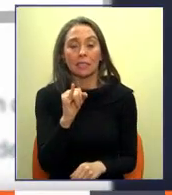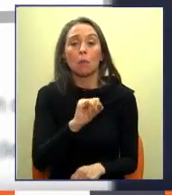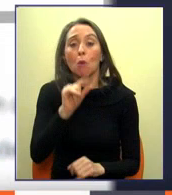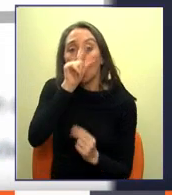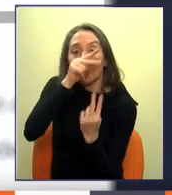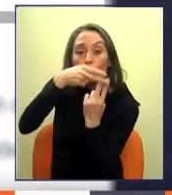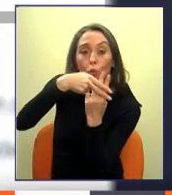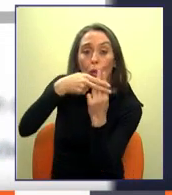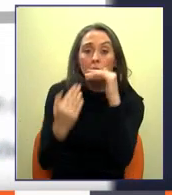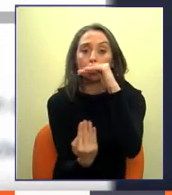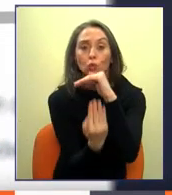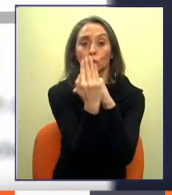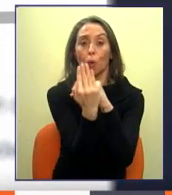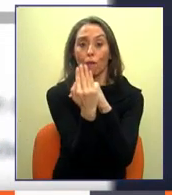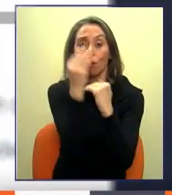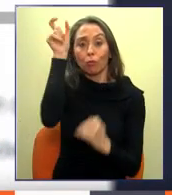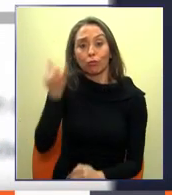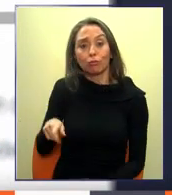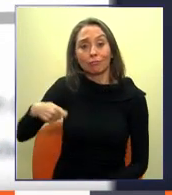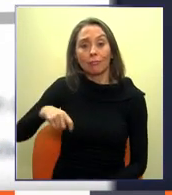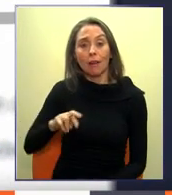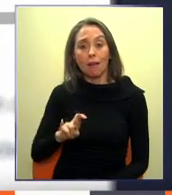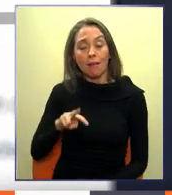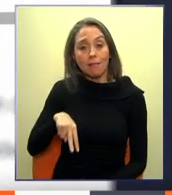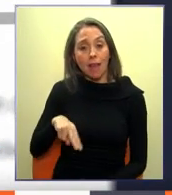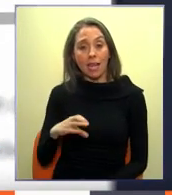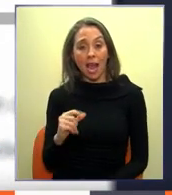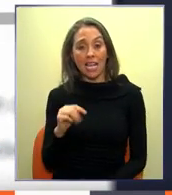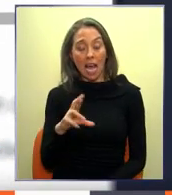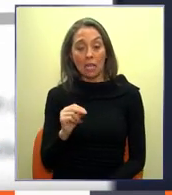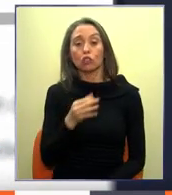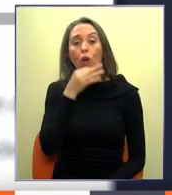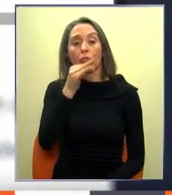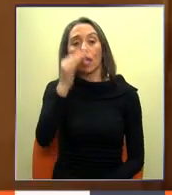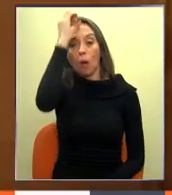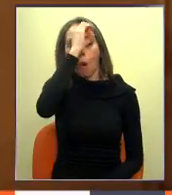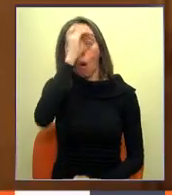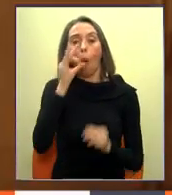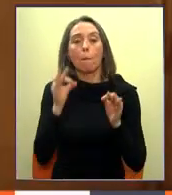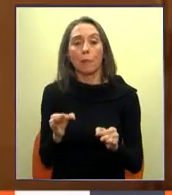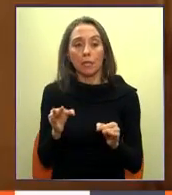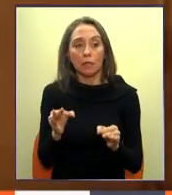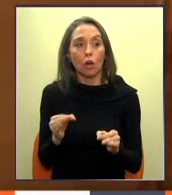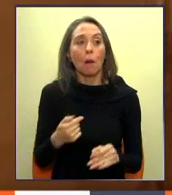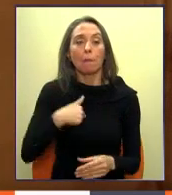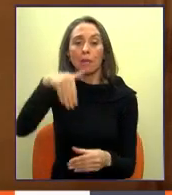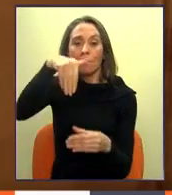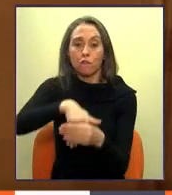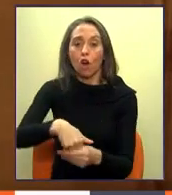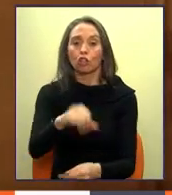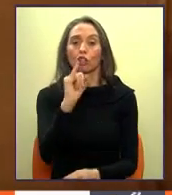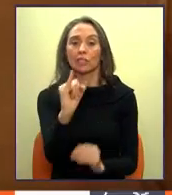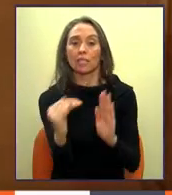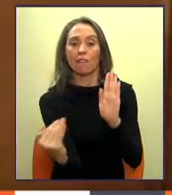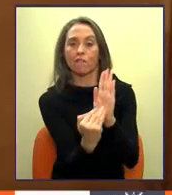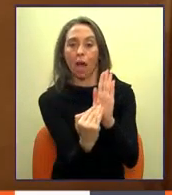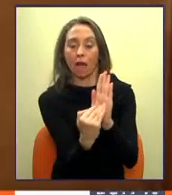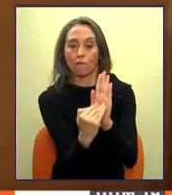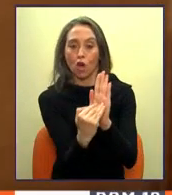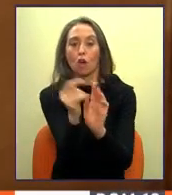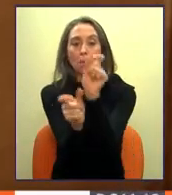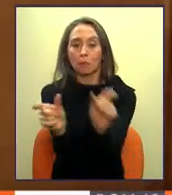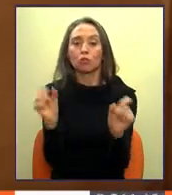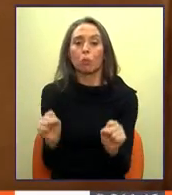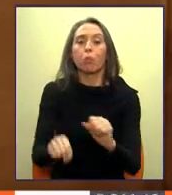el senador de renovación nacional juan castro oficial hizo su posición y mi voto va a ser favorable para mostrar ese